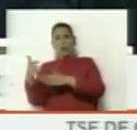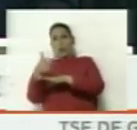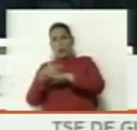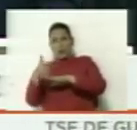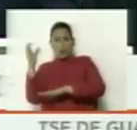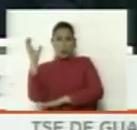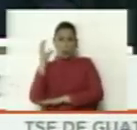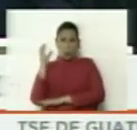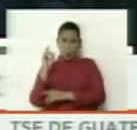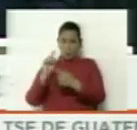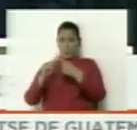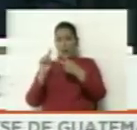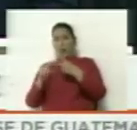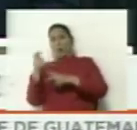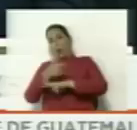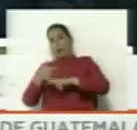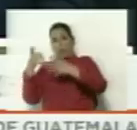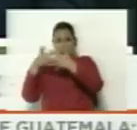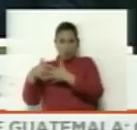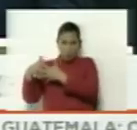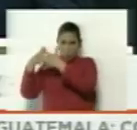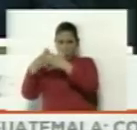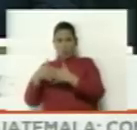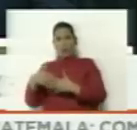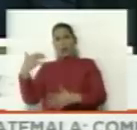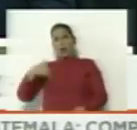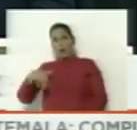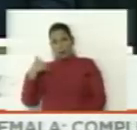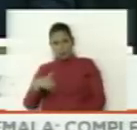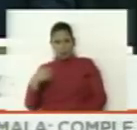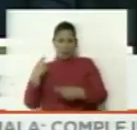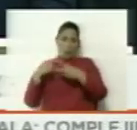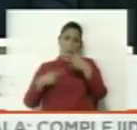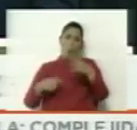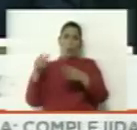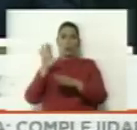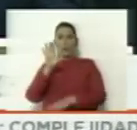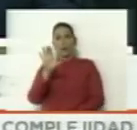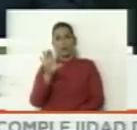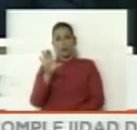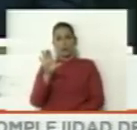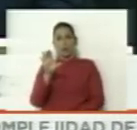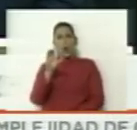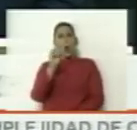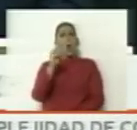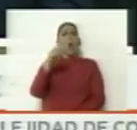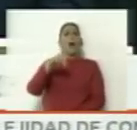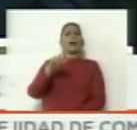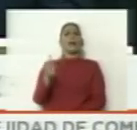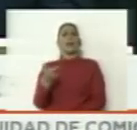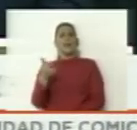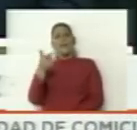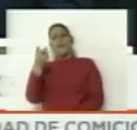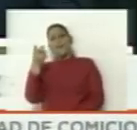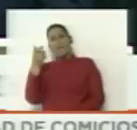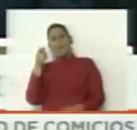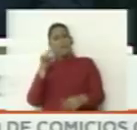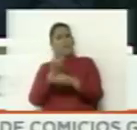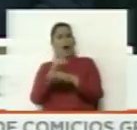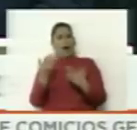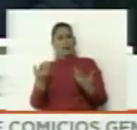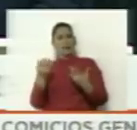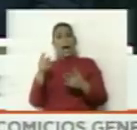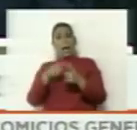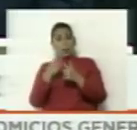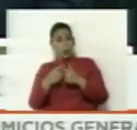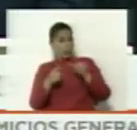del gobierno de los Estados Unidos de Norteamérica, Argentina, etc. Crean ONG falsas. De hecho, esta Rosana de Cúcuta pide que